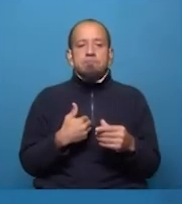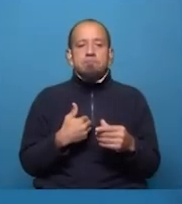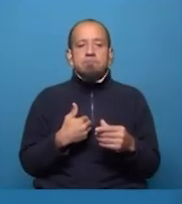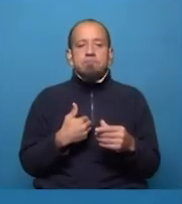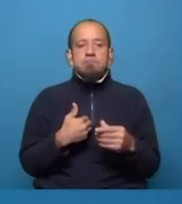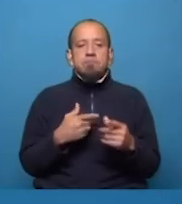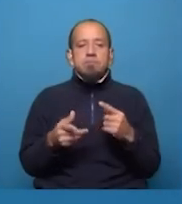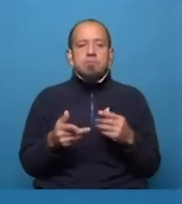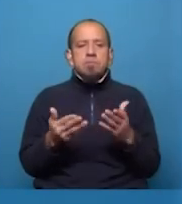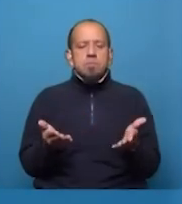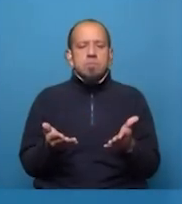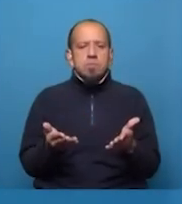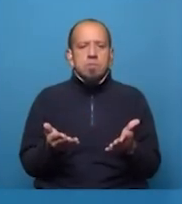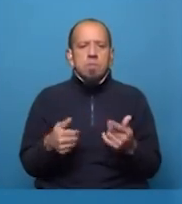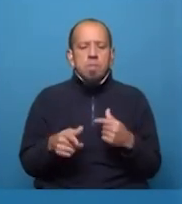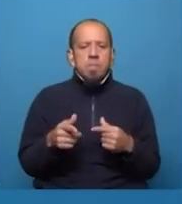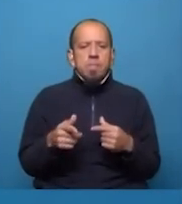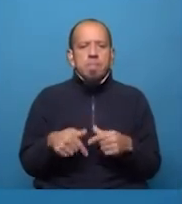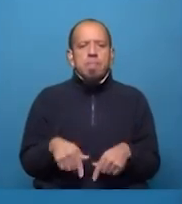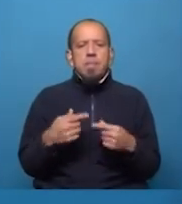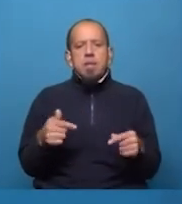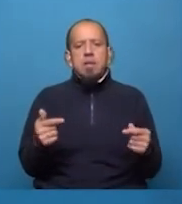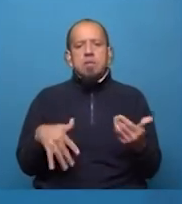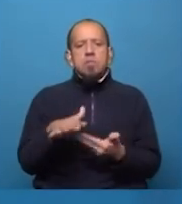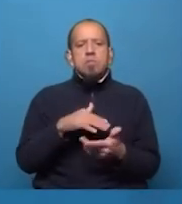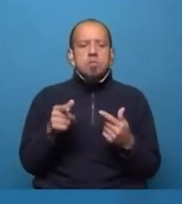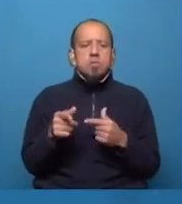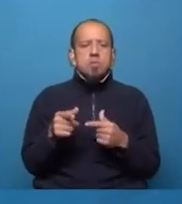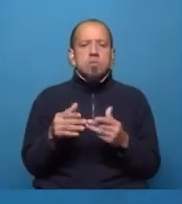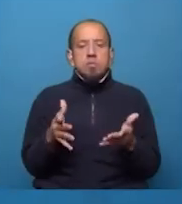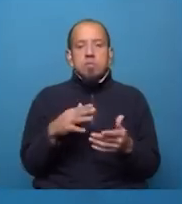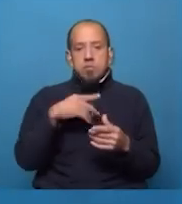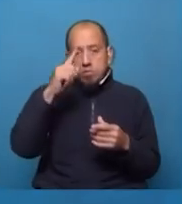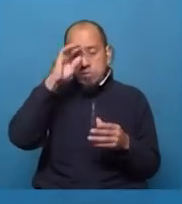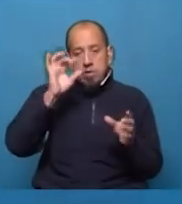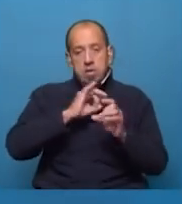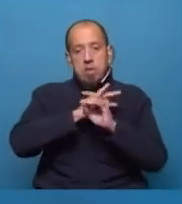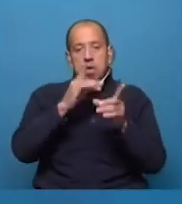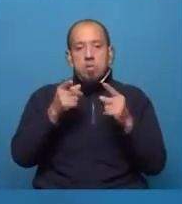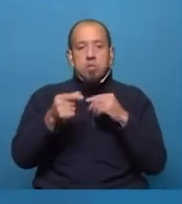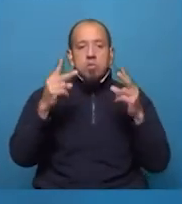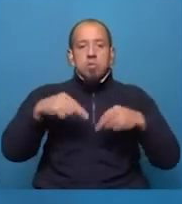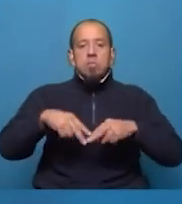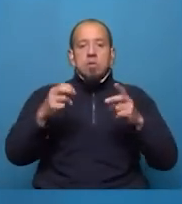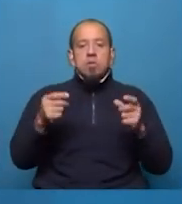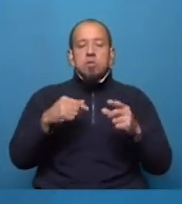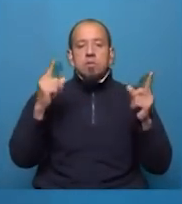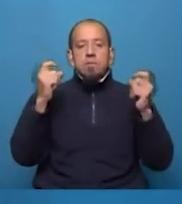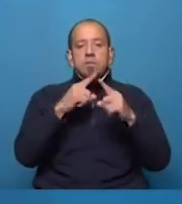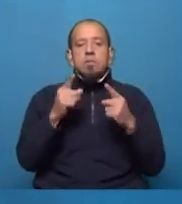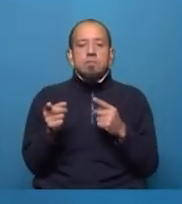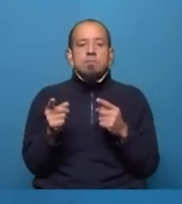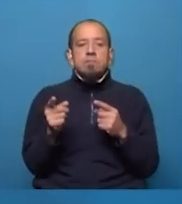nos cueste tanto responder a estas situaciones o sea está claro que es una investigación difícil